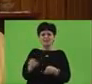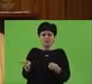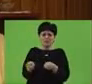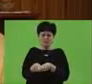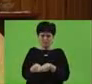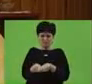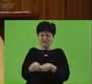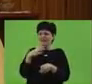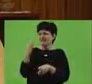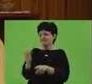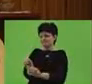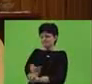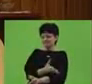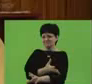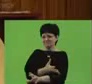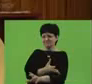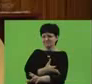hacer emocionada. Porque la verdad.